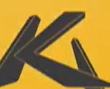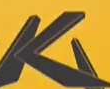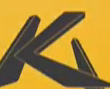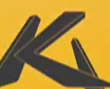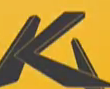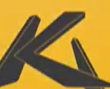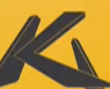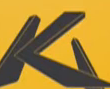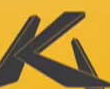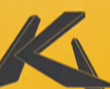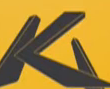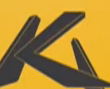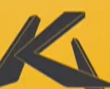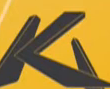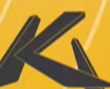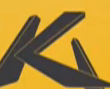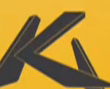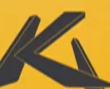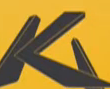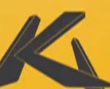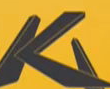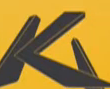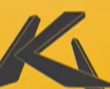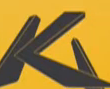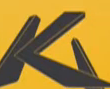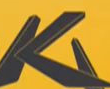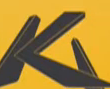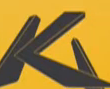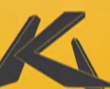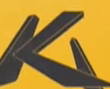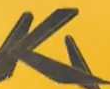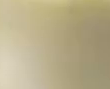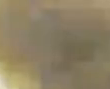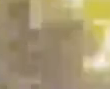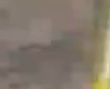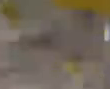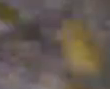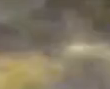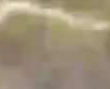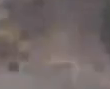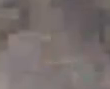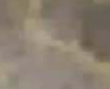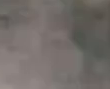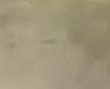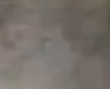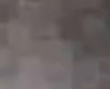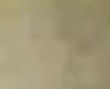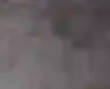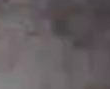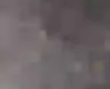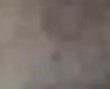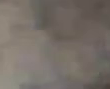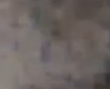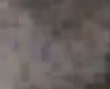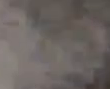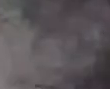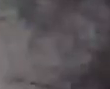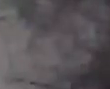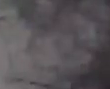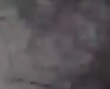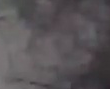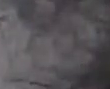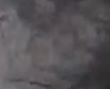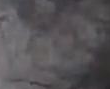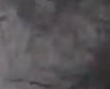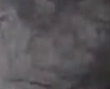como esta para vos. Para más info, ingresá a motokey.com.ar o visitanos en Avenida España 1141,